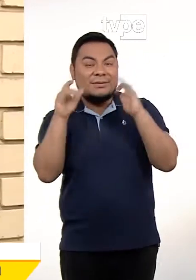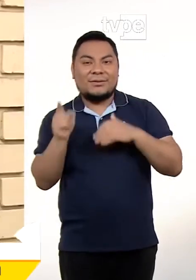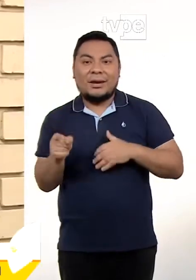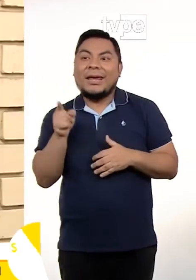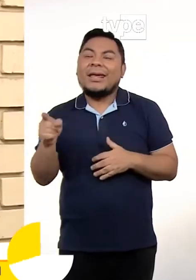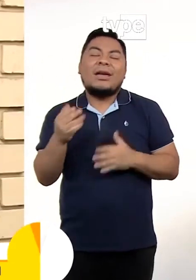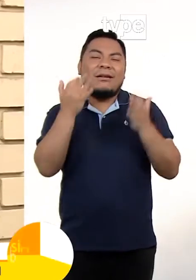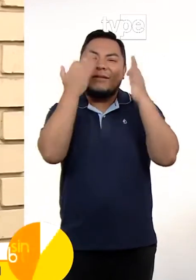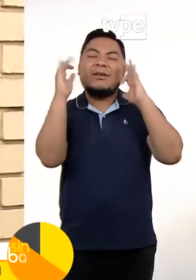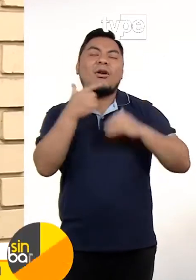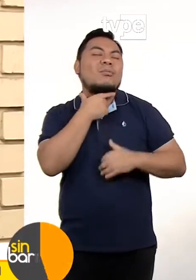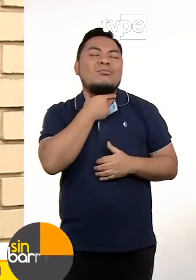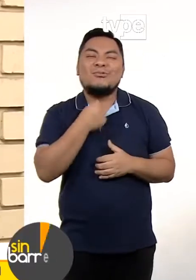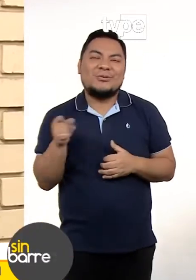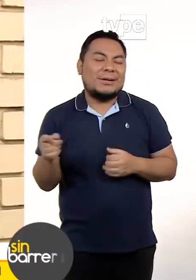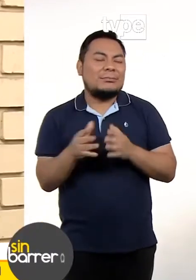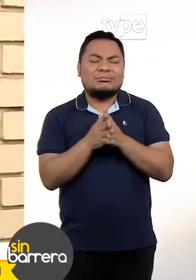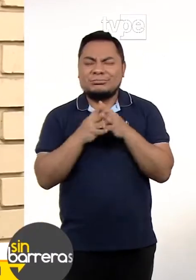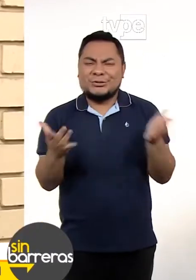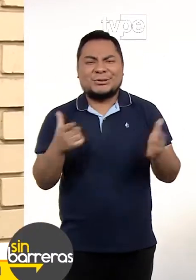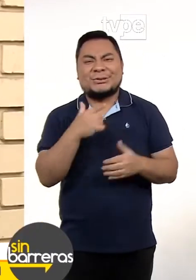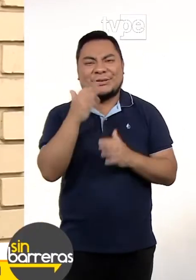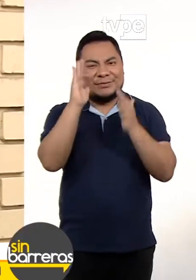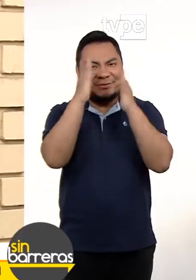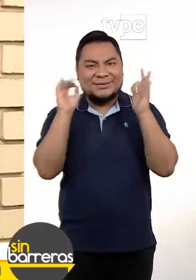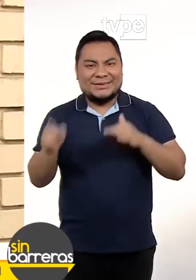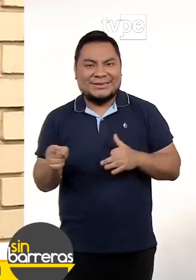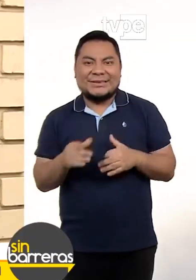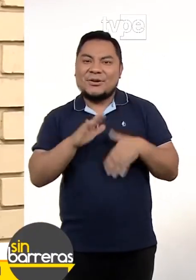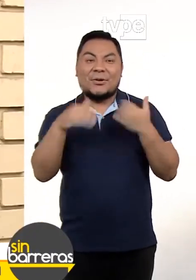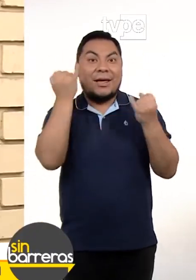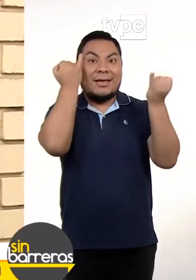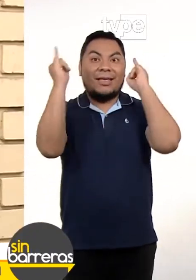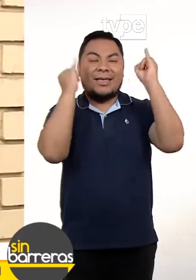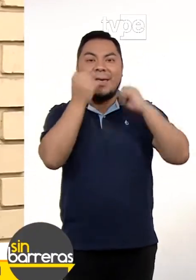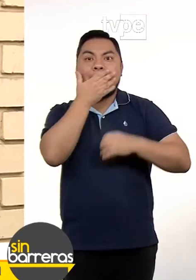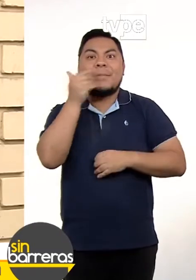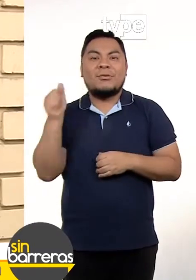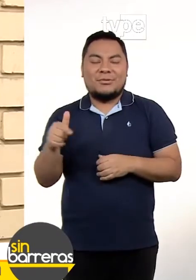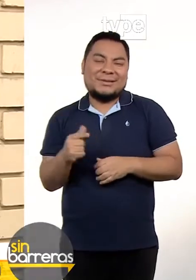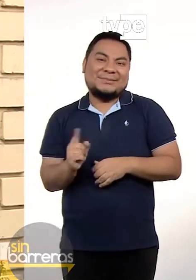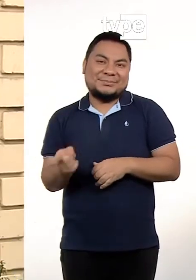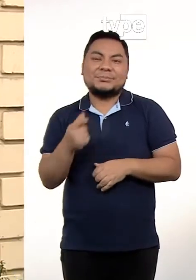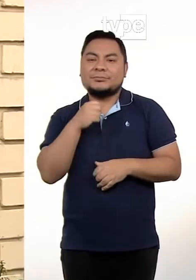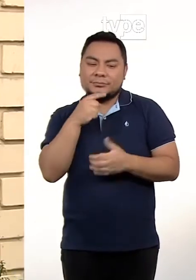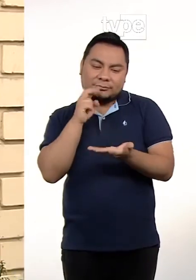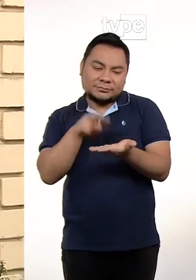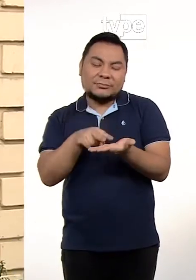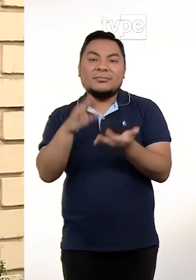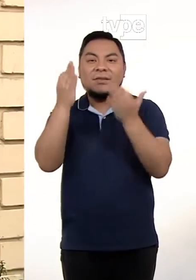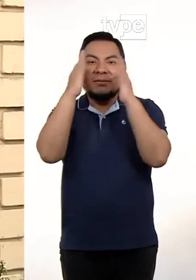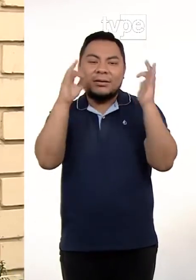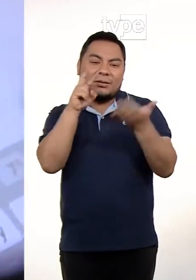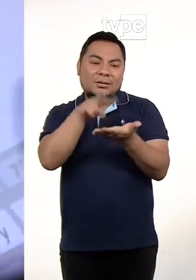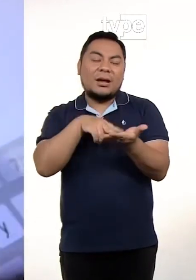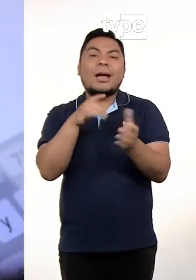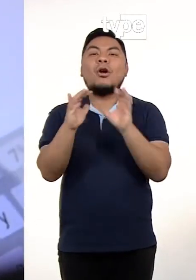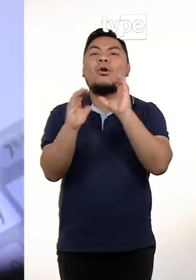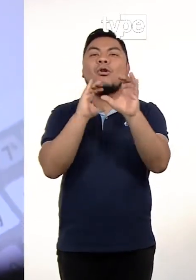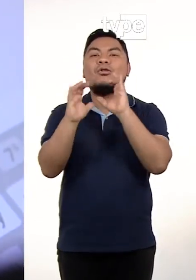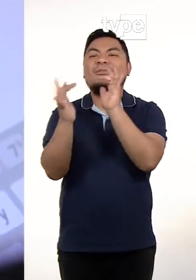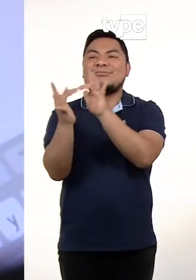Ella dice que es lo mejor que ella pudo ver de todos los grandes inventos, porque eso ha logrado en ella que pueda